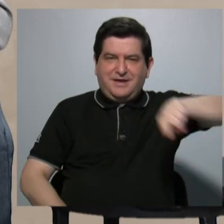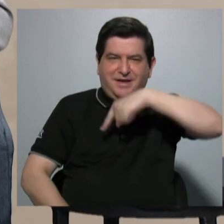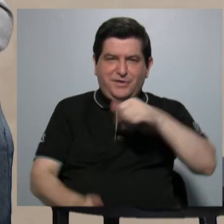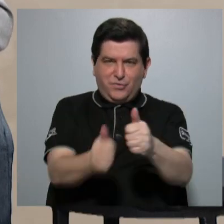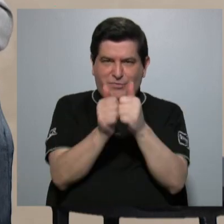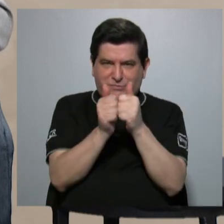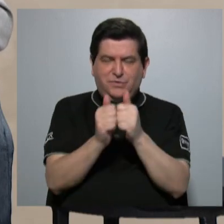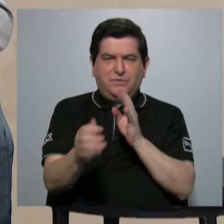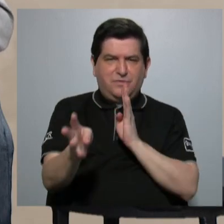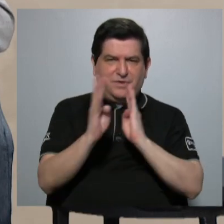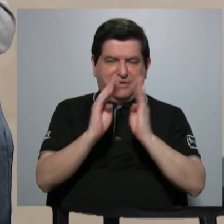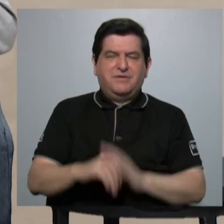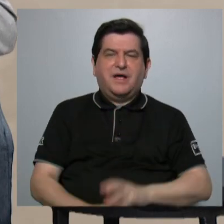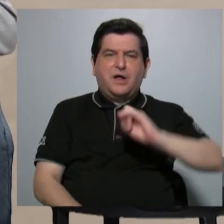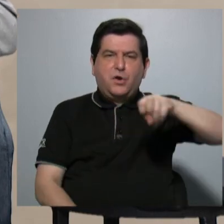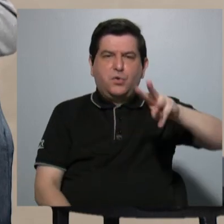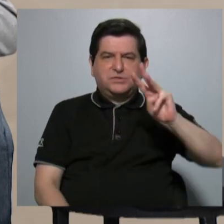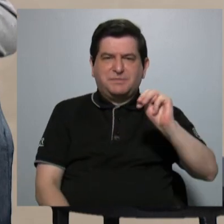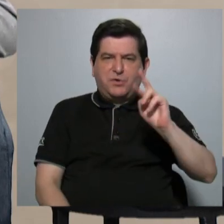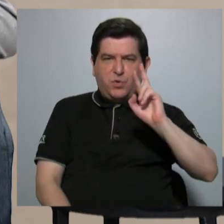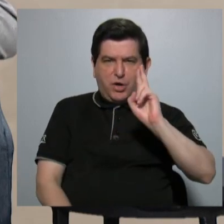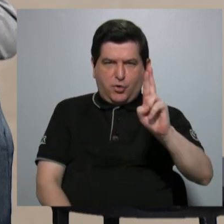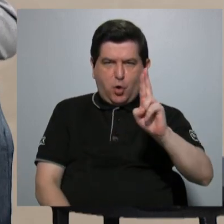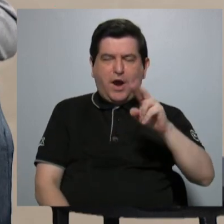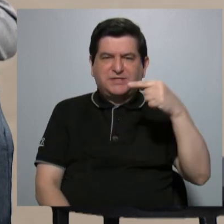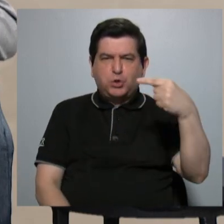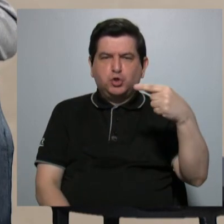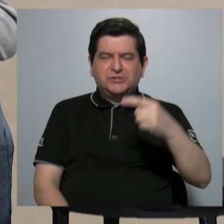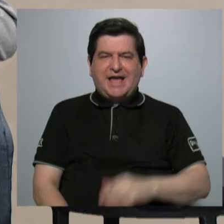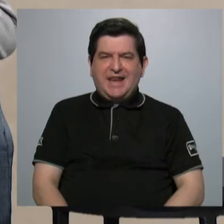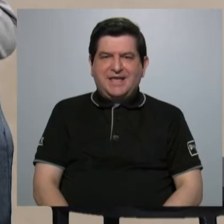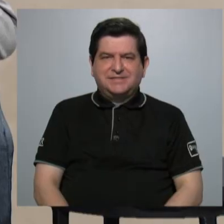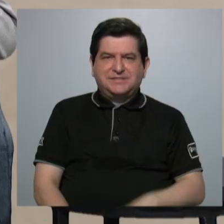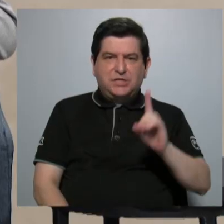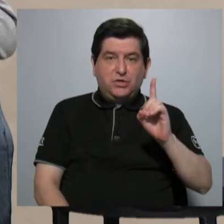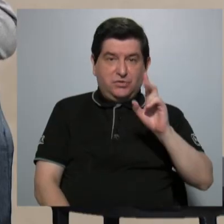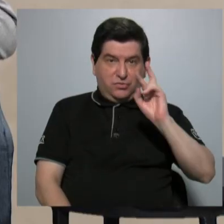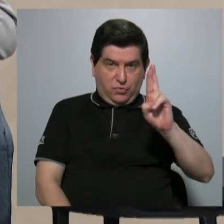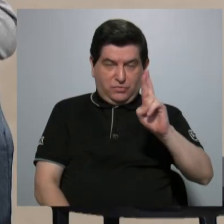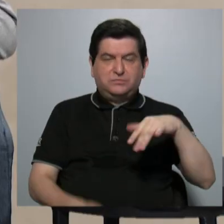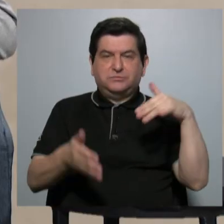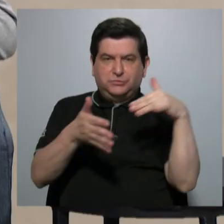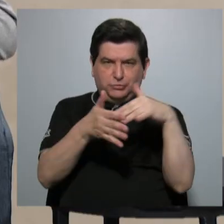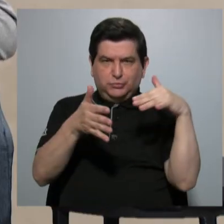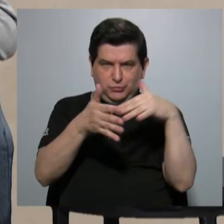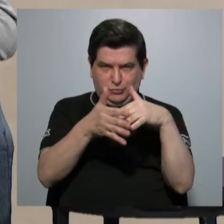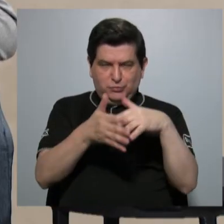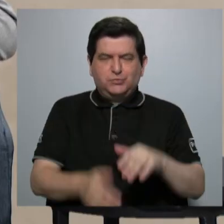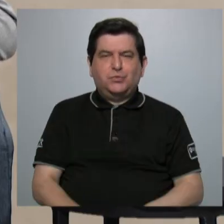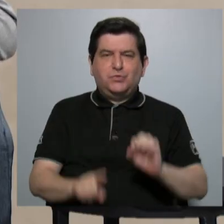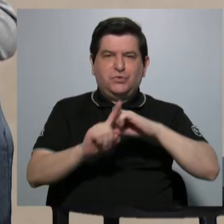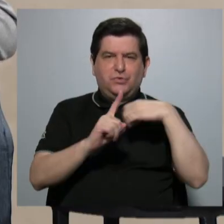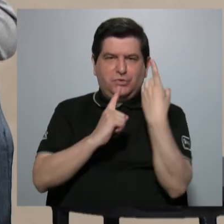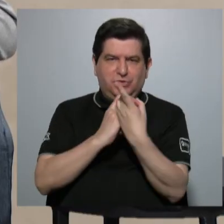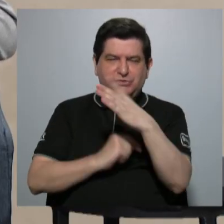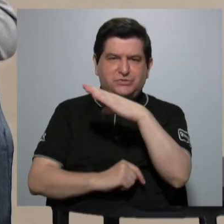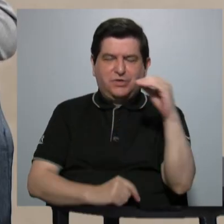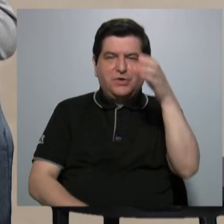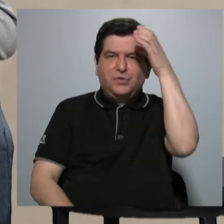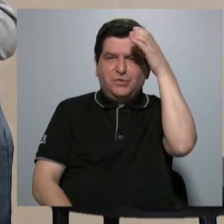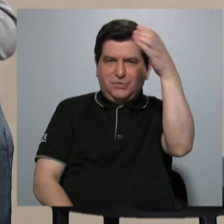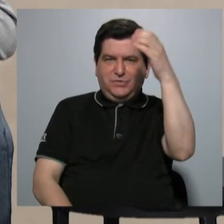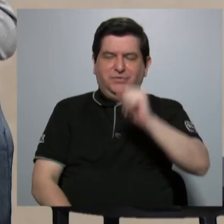nosotros. Estamos hablando con José Manuel Rojas González, quien tiene un doctorado en estudios de la sociedad